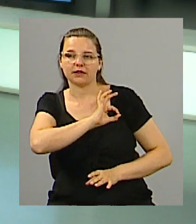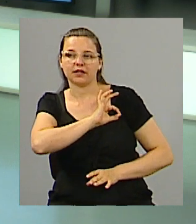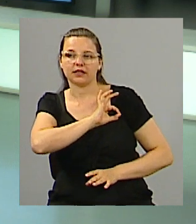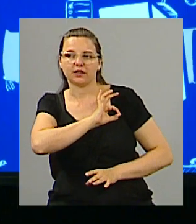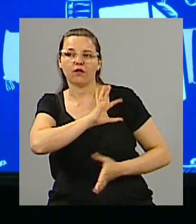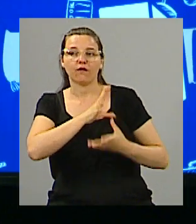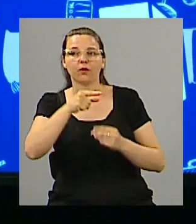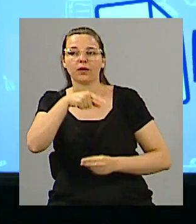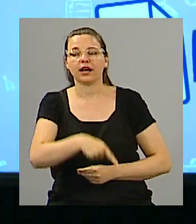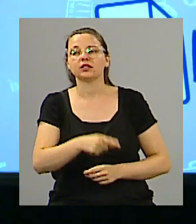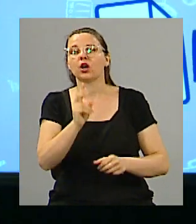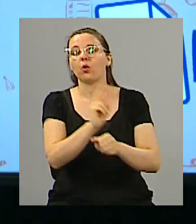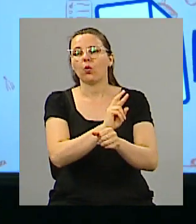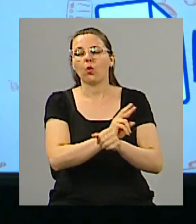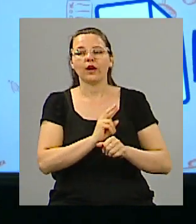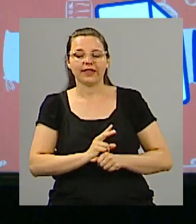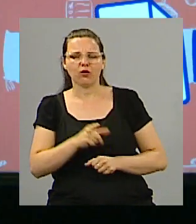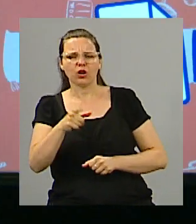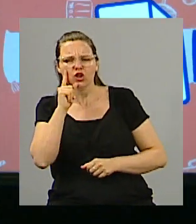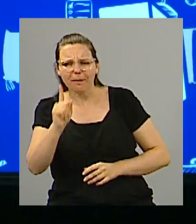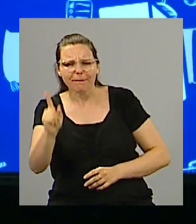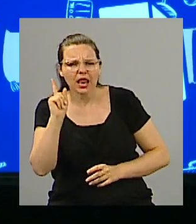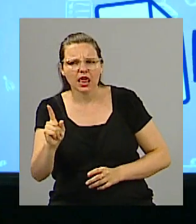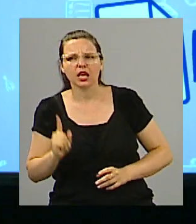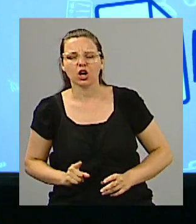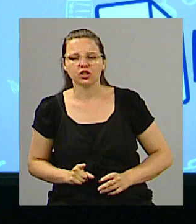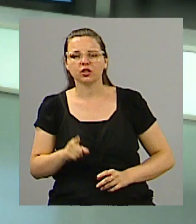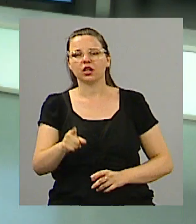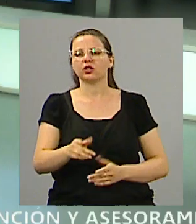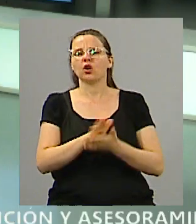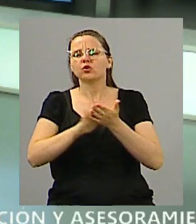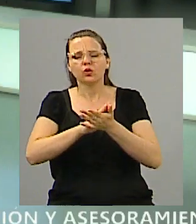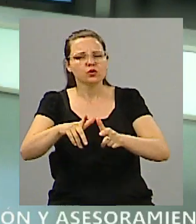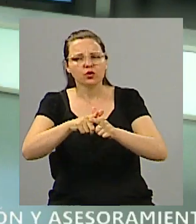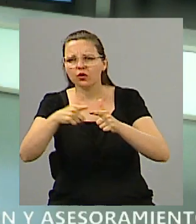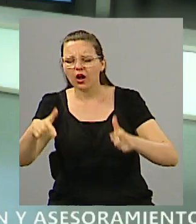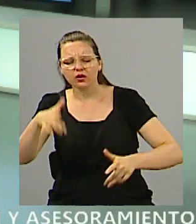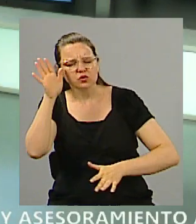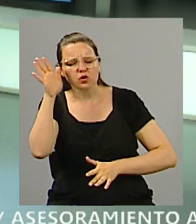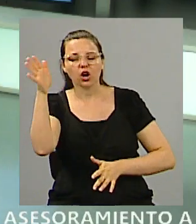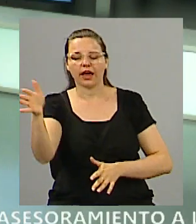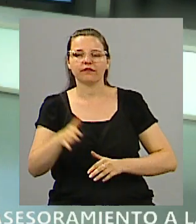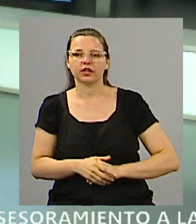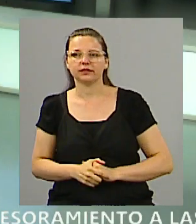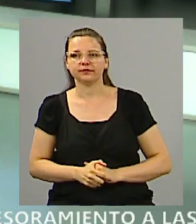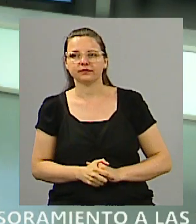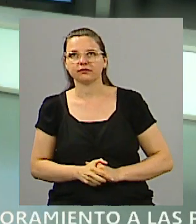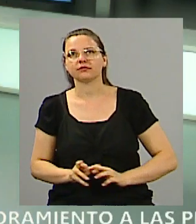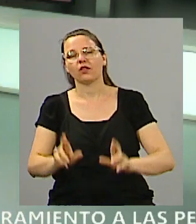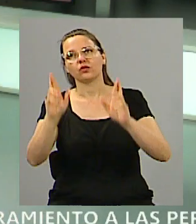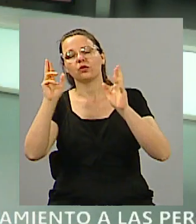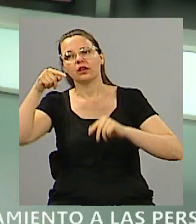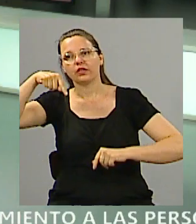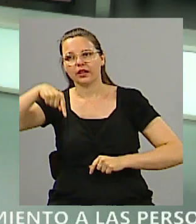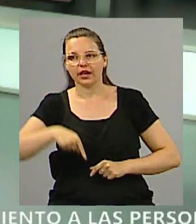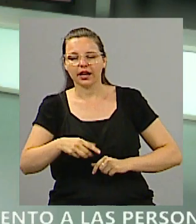como, bueno, cuidado con esto porque es muy peligroso, porque no tiene cura, porque es muy grave. Por suerte, en la actualidad